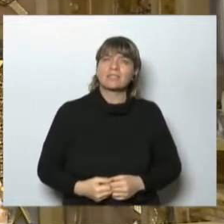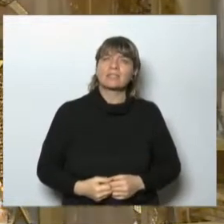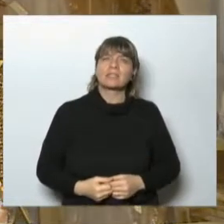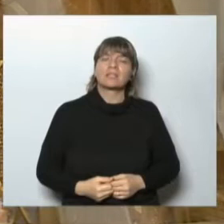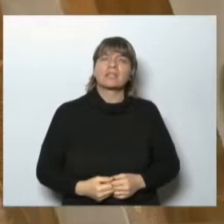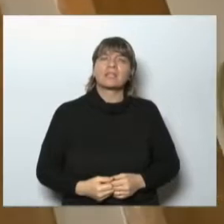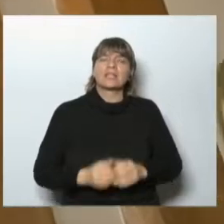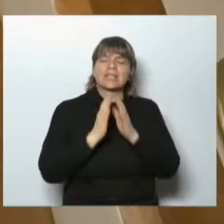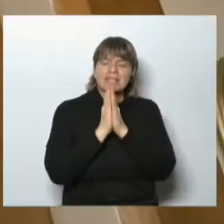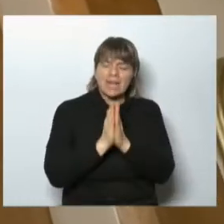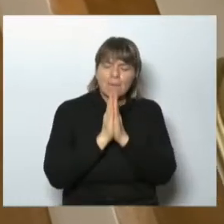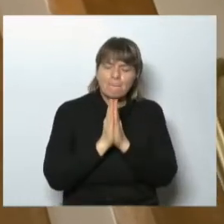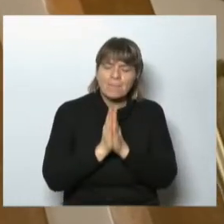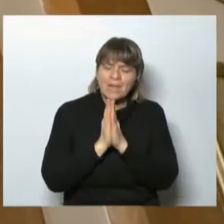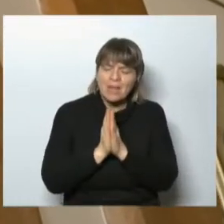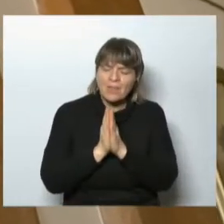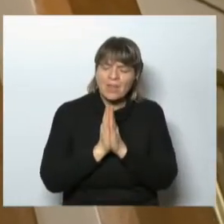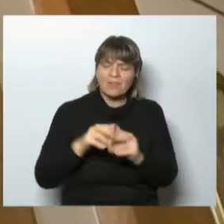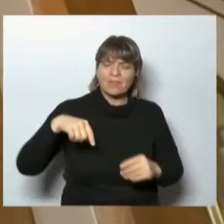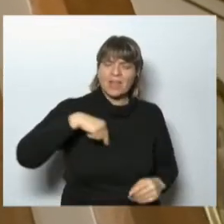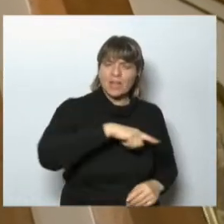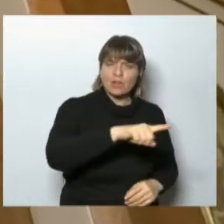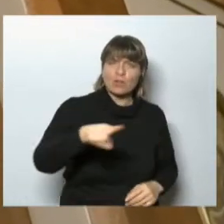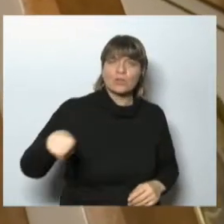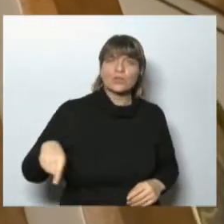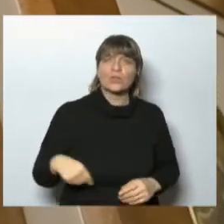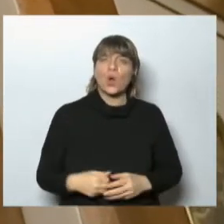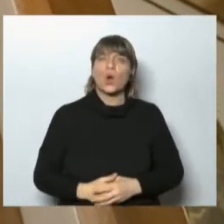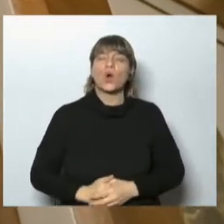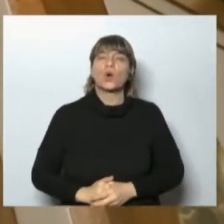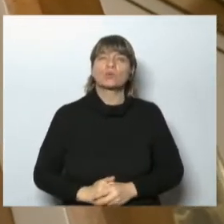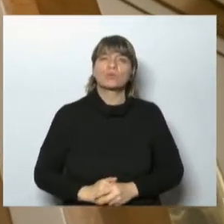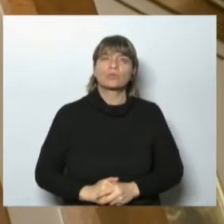mundo, ten piedad de